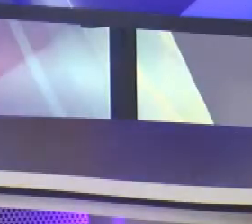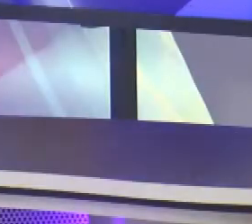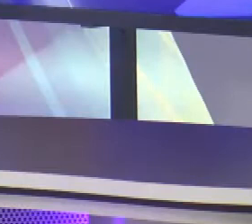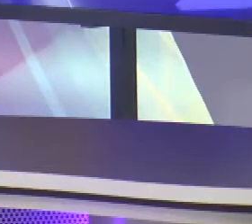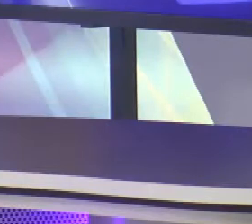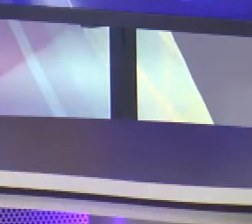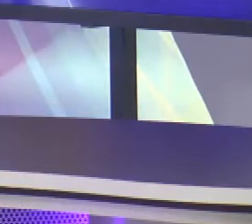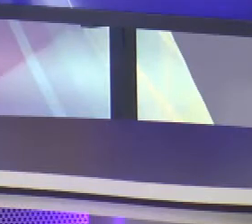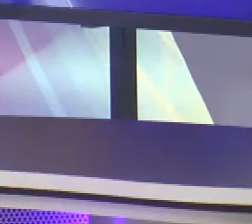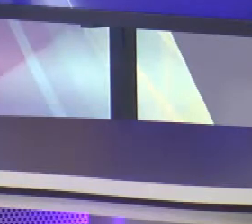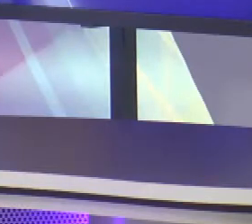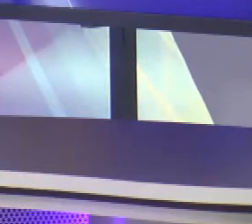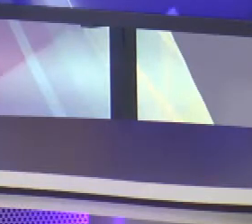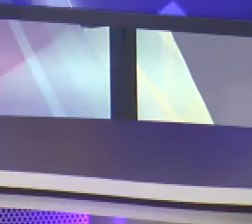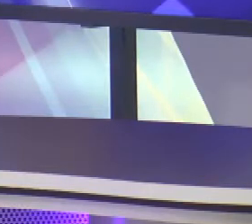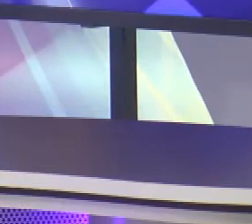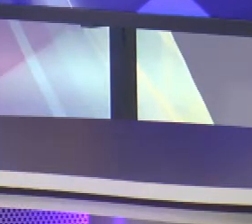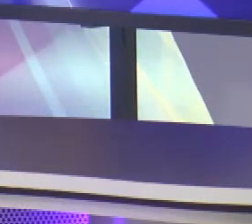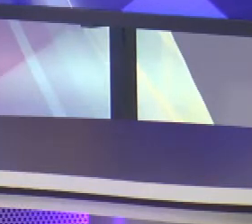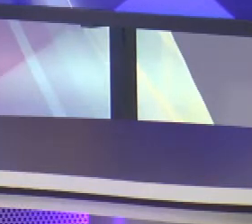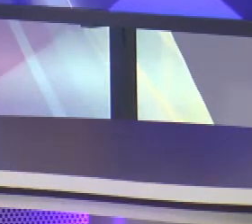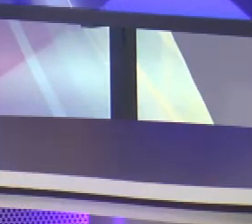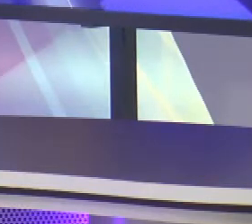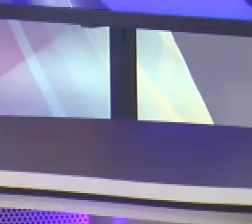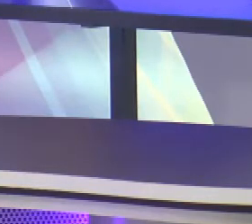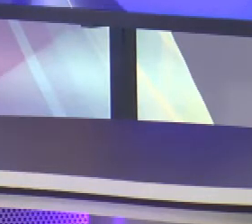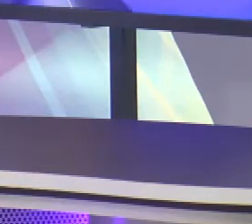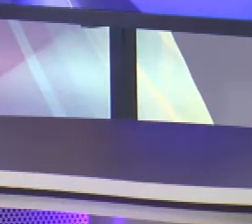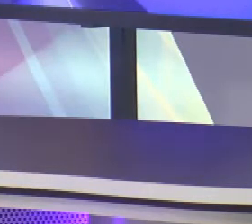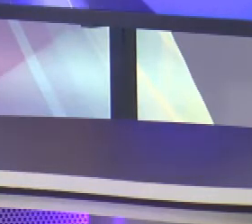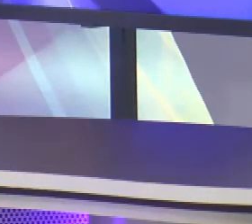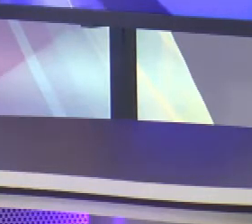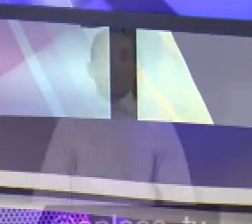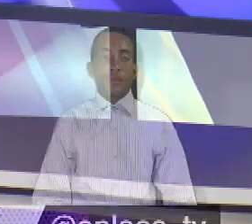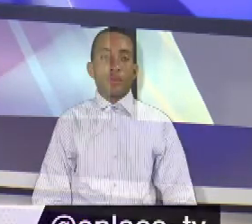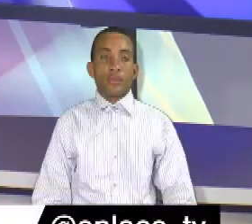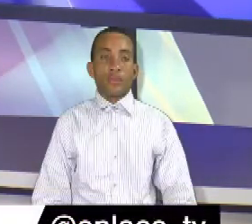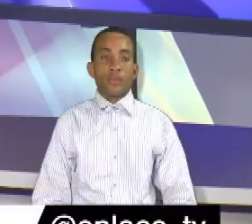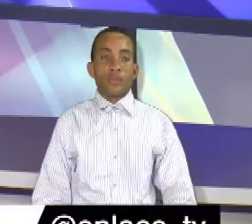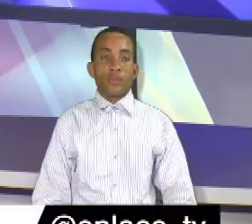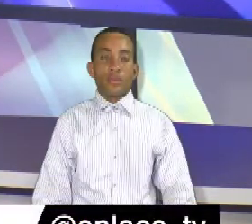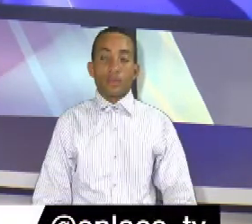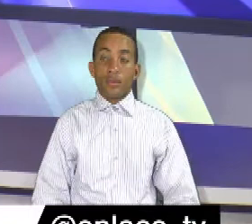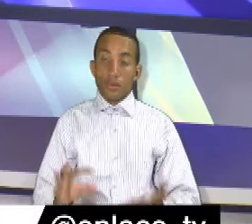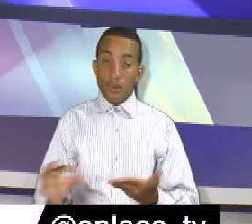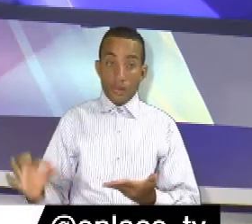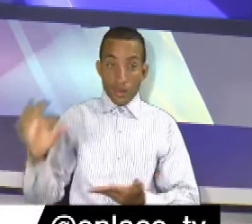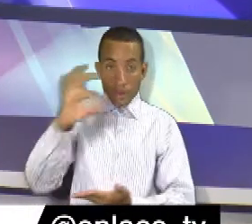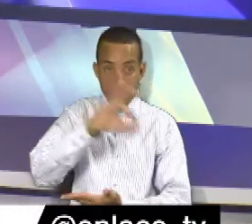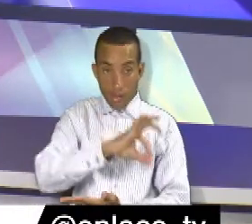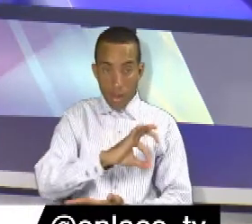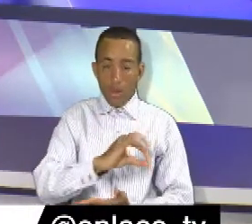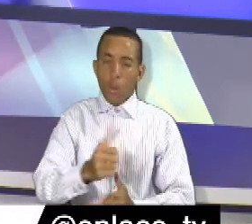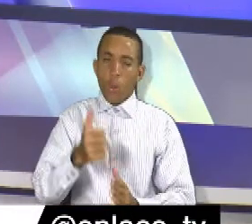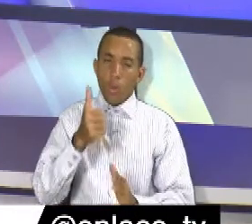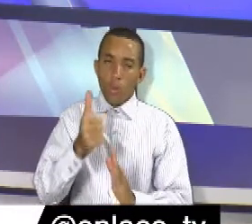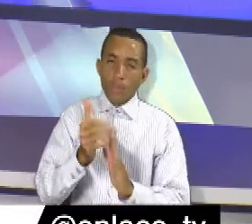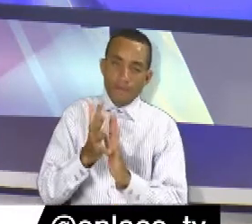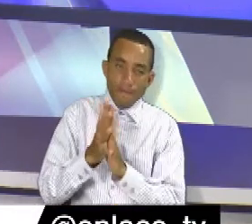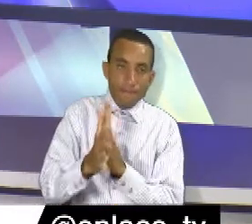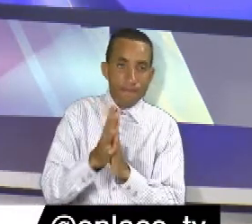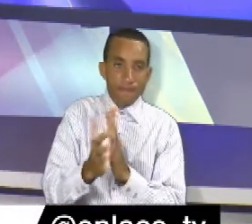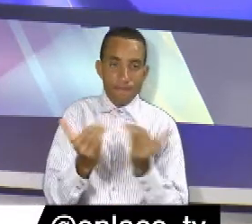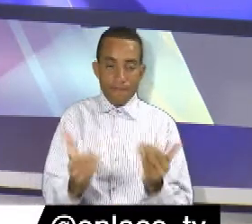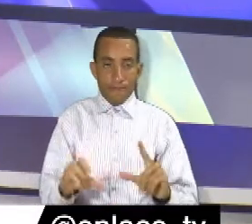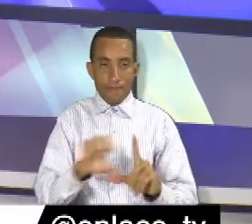Gracias por seguir con nosotros en el noticiero que usted quiere ver. Impala hace posible las buenas noticias aquí en Enlace Noticias. En